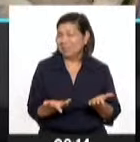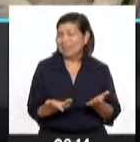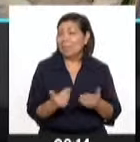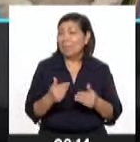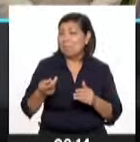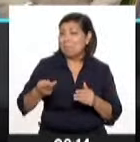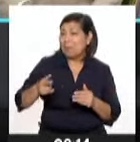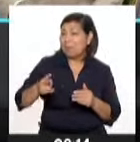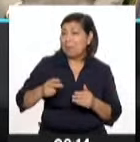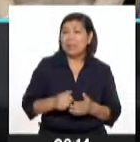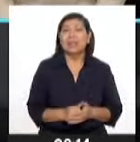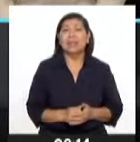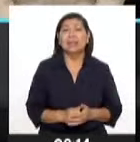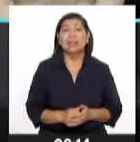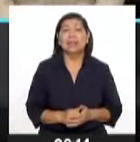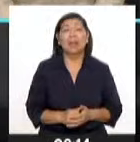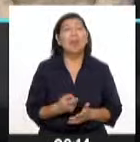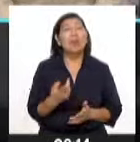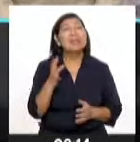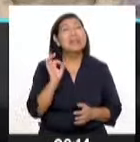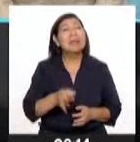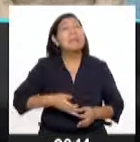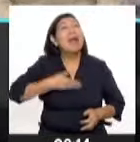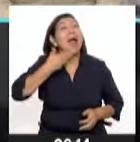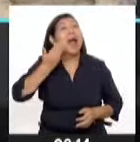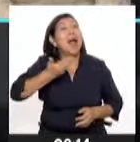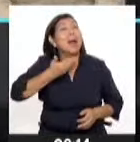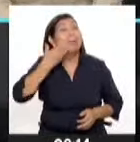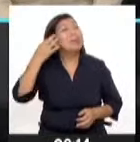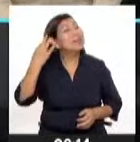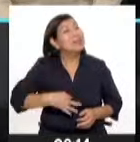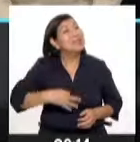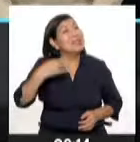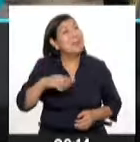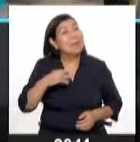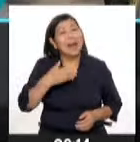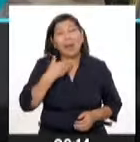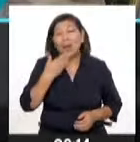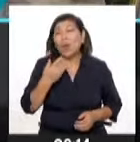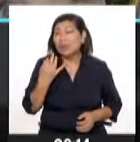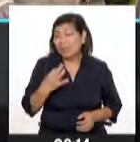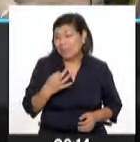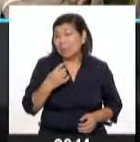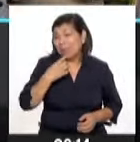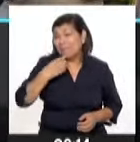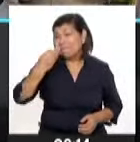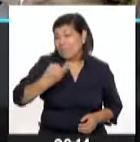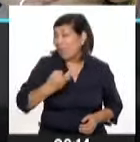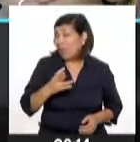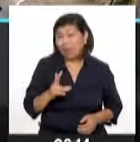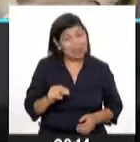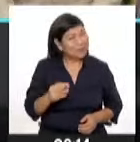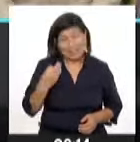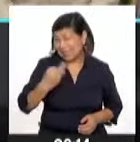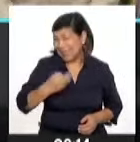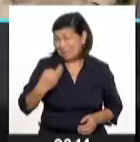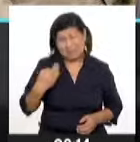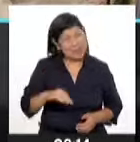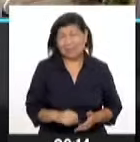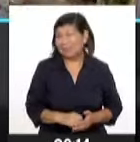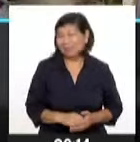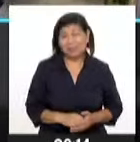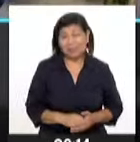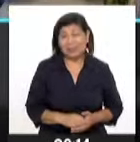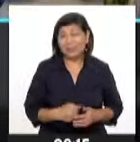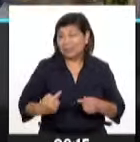creciendo. Uno de los mitos que se están manejando, y que usualmente es cierto, pero no necesariamente, es que